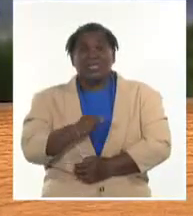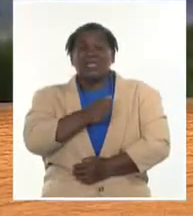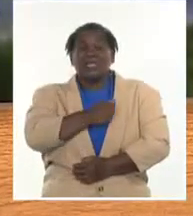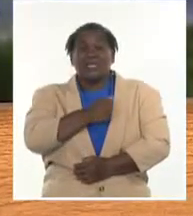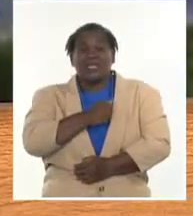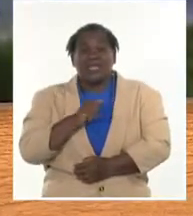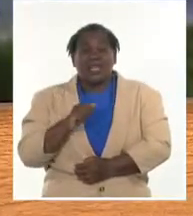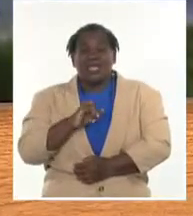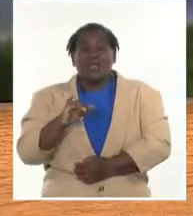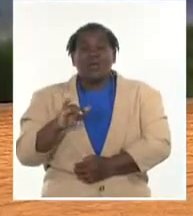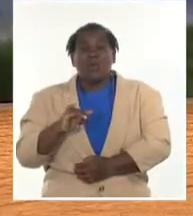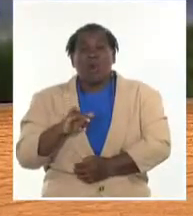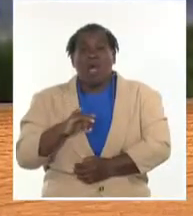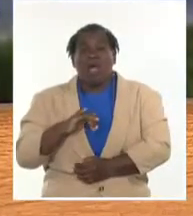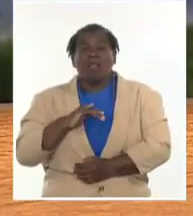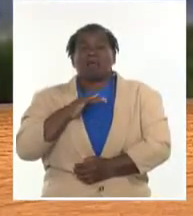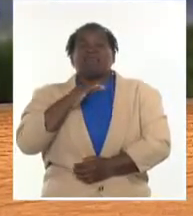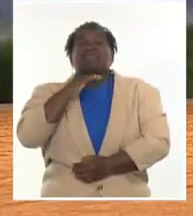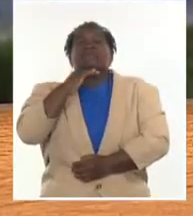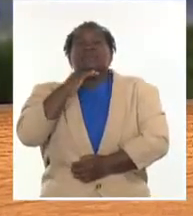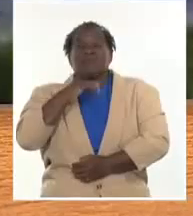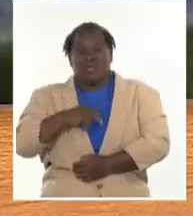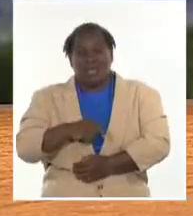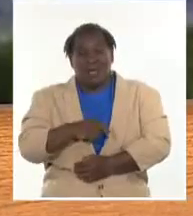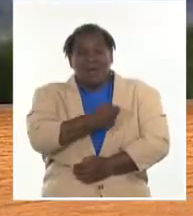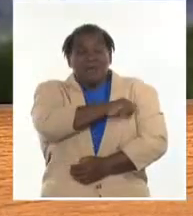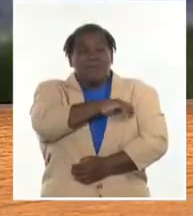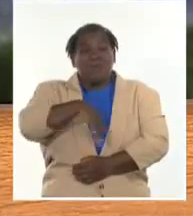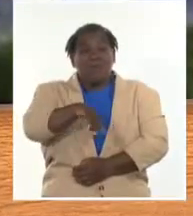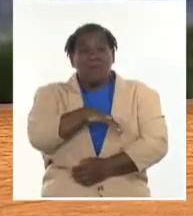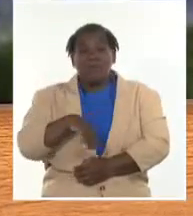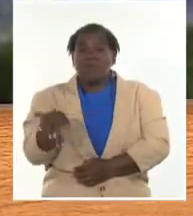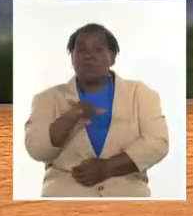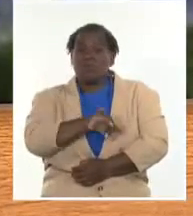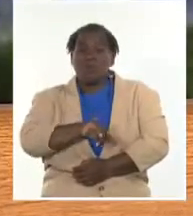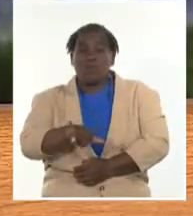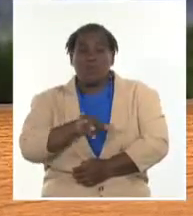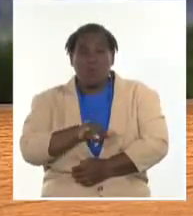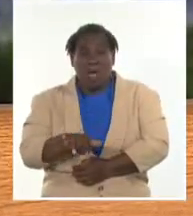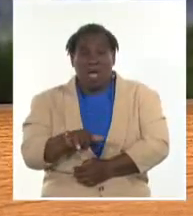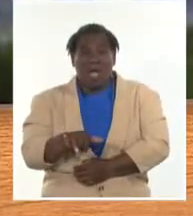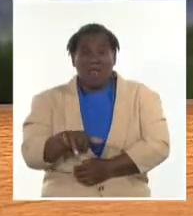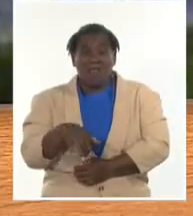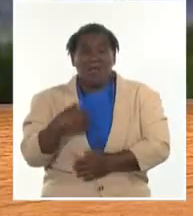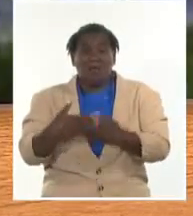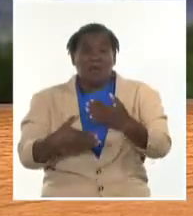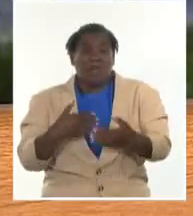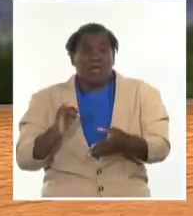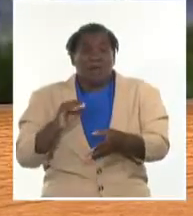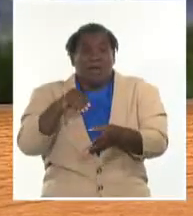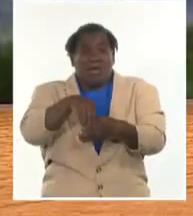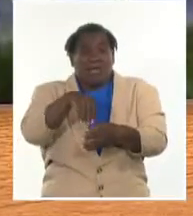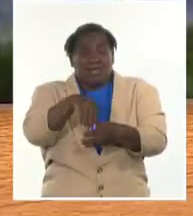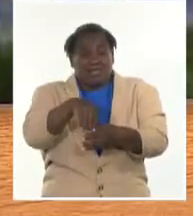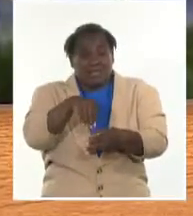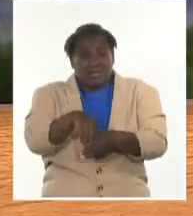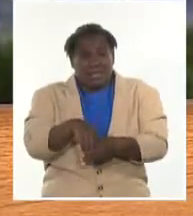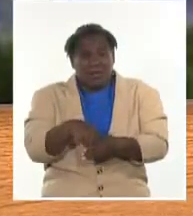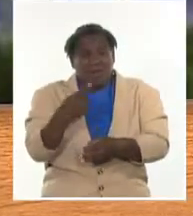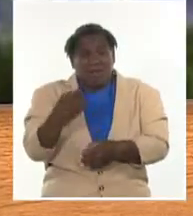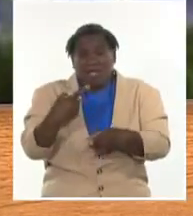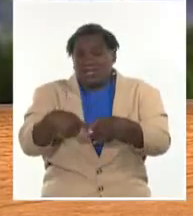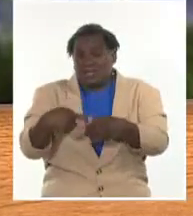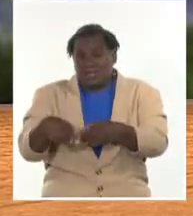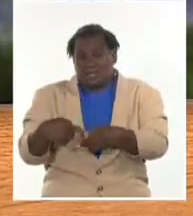nuestro pueblo, así como nuestras propias insuficiencias internas, configuran